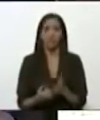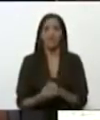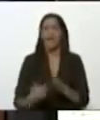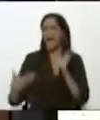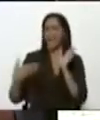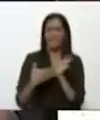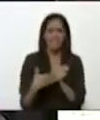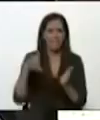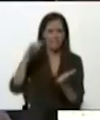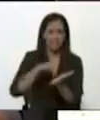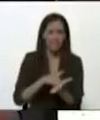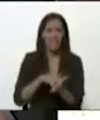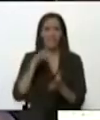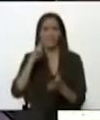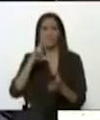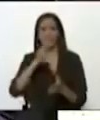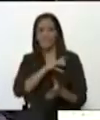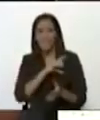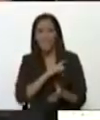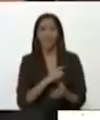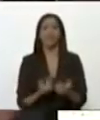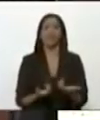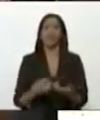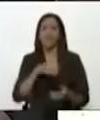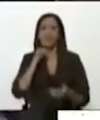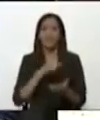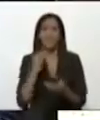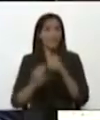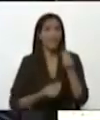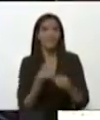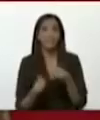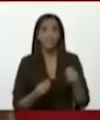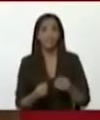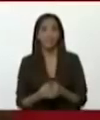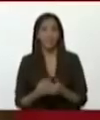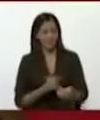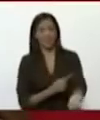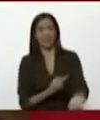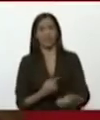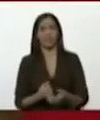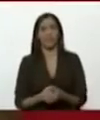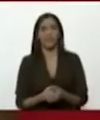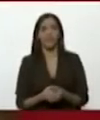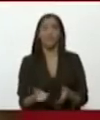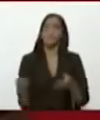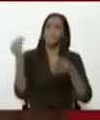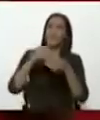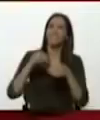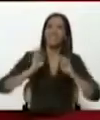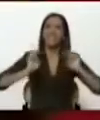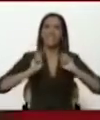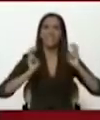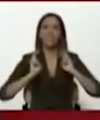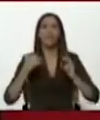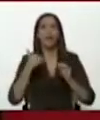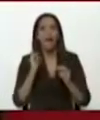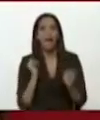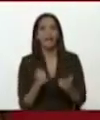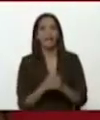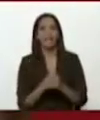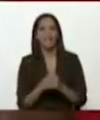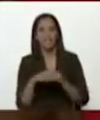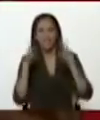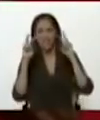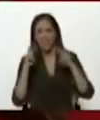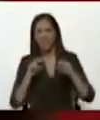Carlota, el 23 de enero, la masacre que iban a generar. Hermano. Y además el tema, hay que caracterizar el tema